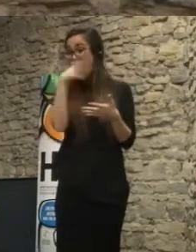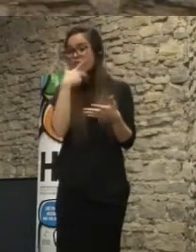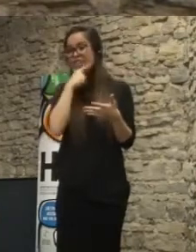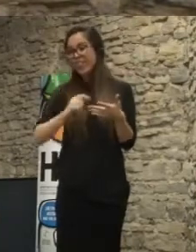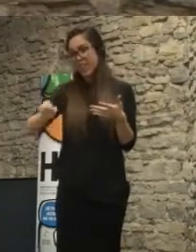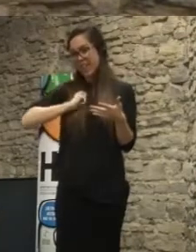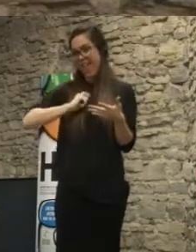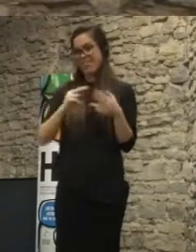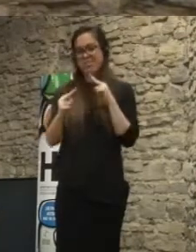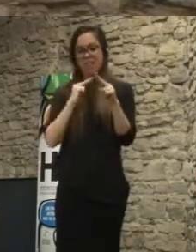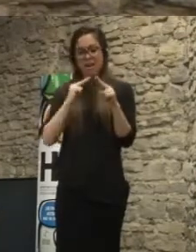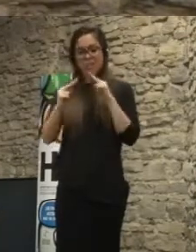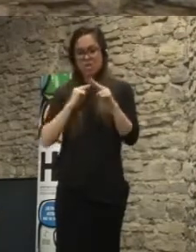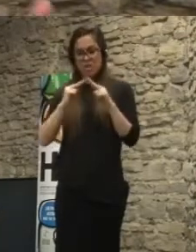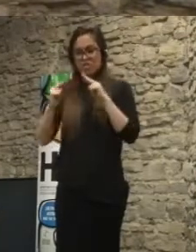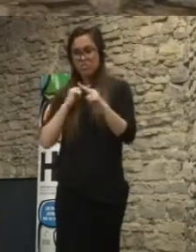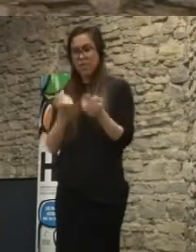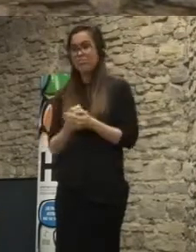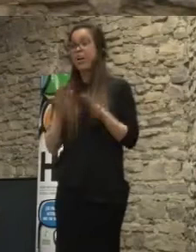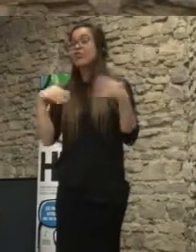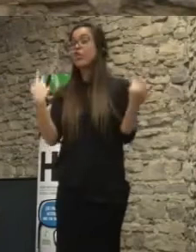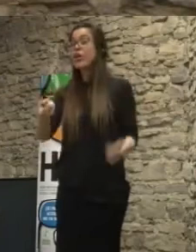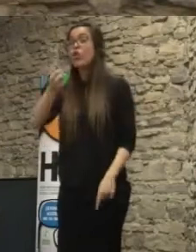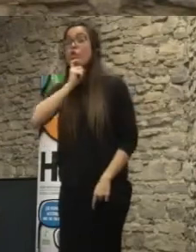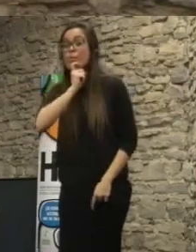facilita mucho dar respuestas a los cómos.